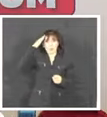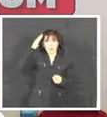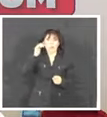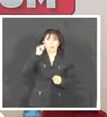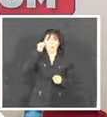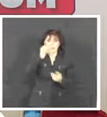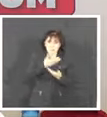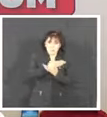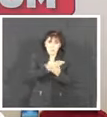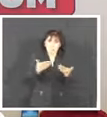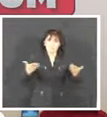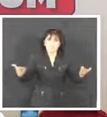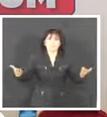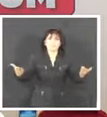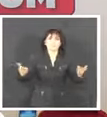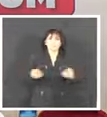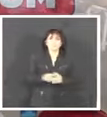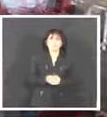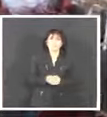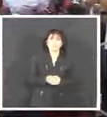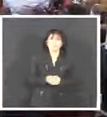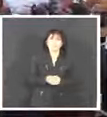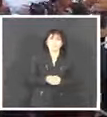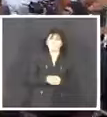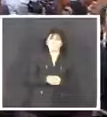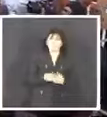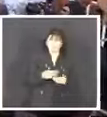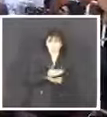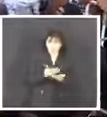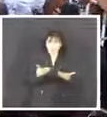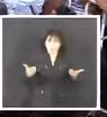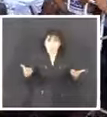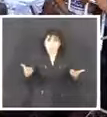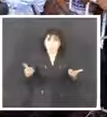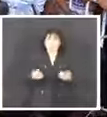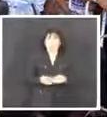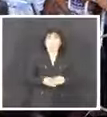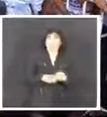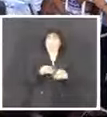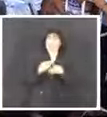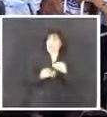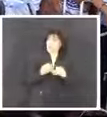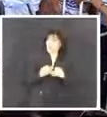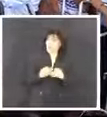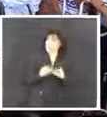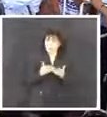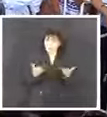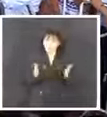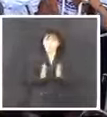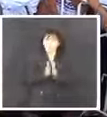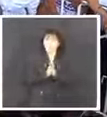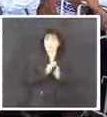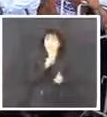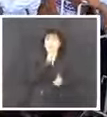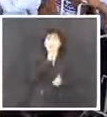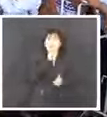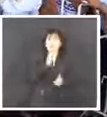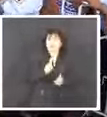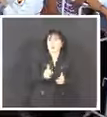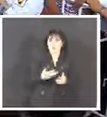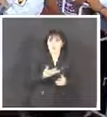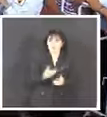pueblo, todo. Sin el pueblo, nada. Esos son los principios con